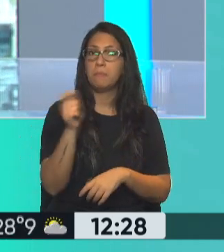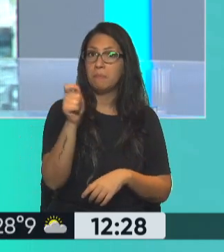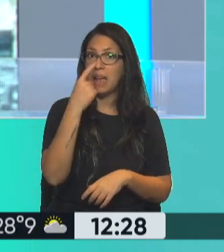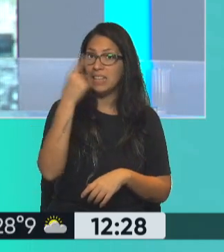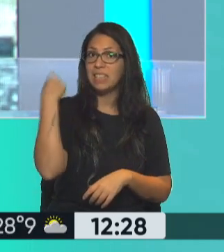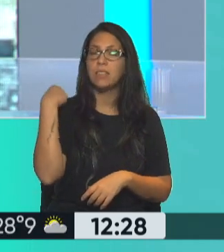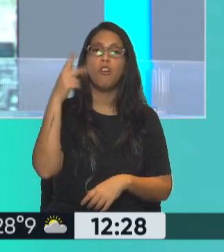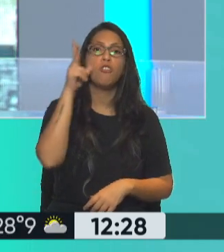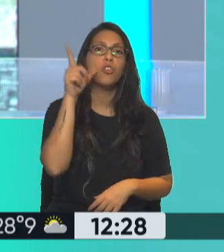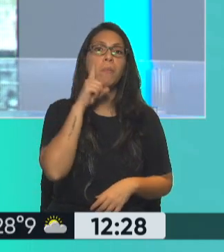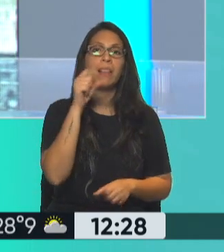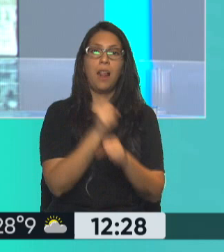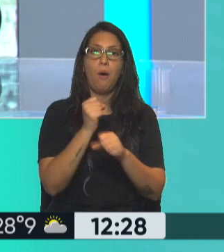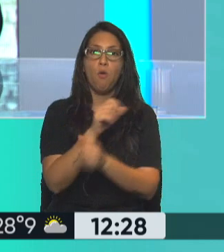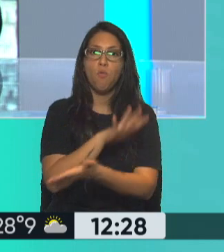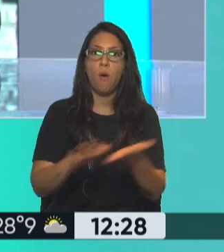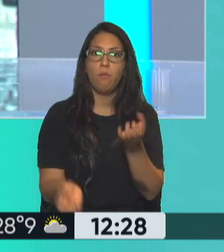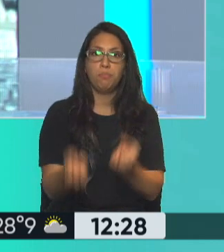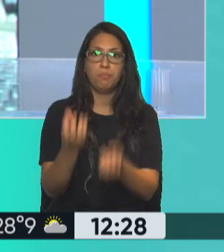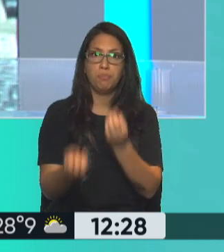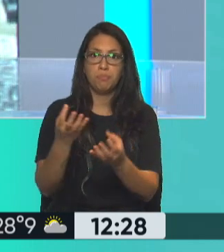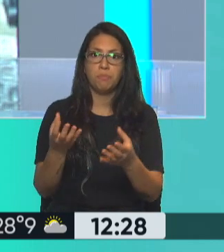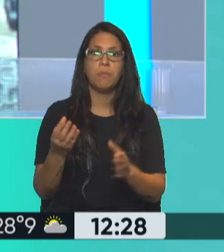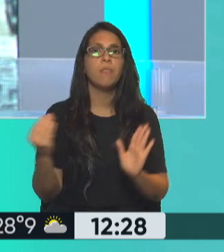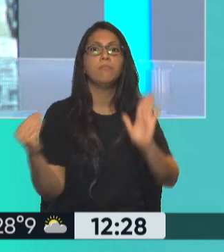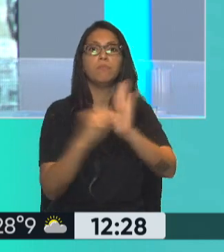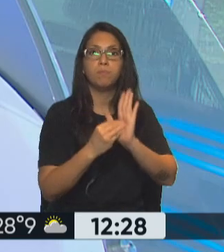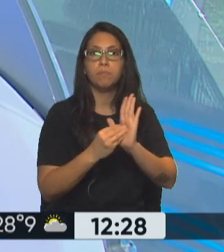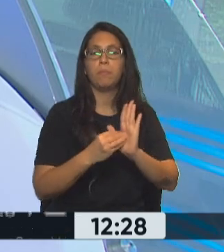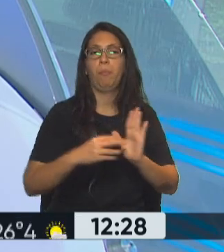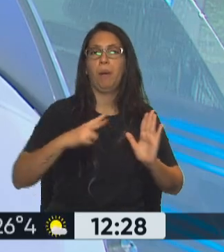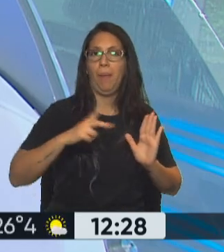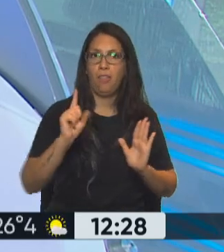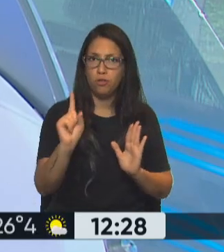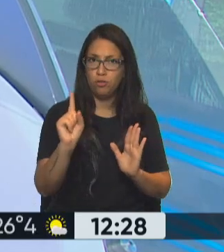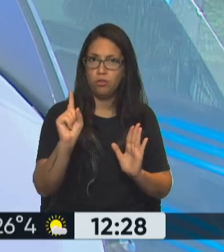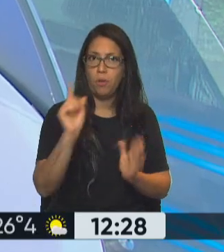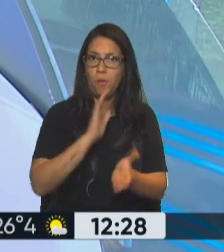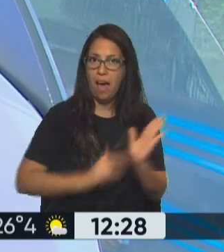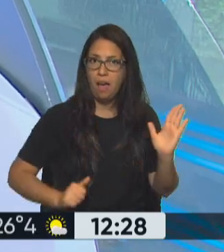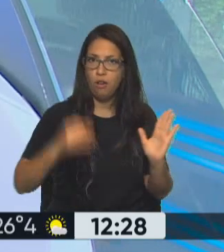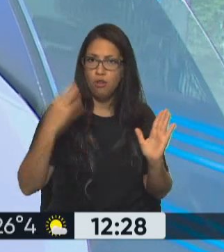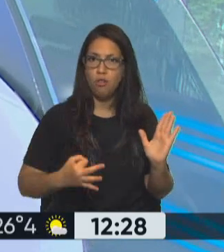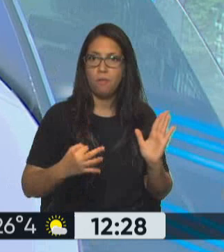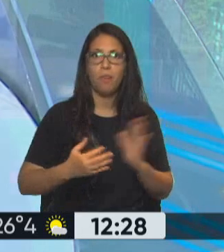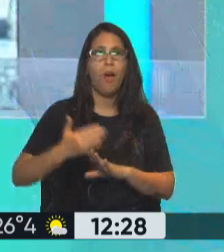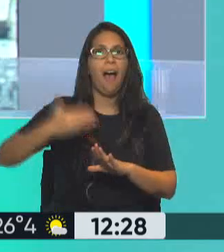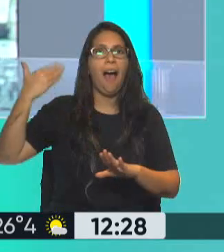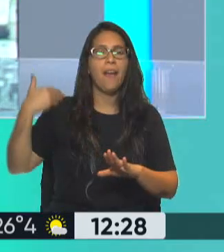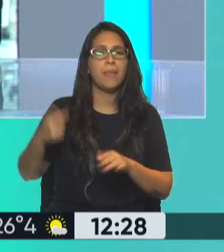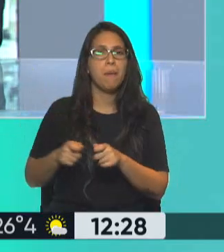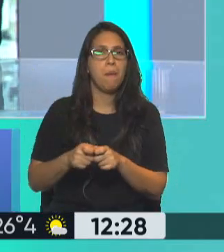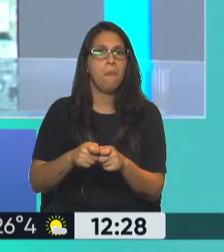de 8.000 empleos en el mes de agosto. Registrados privados. Registrados privados, pero veníamos a un ritmo mucho mayor anteriormente.